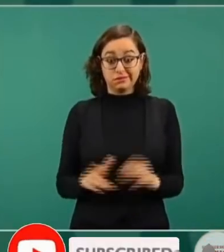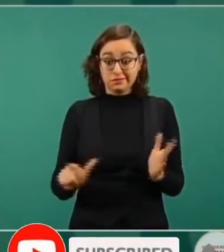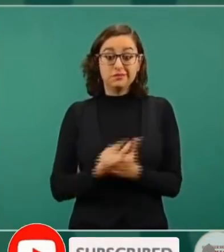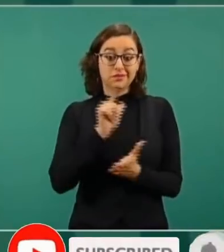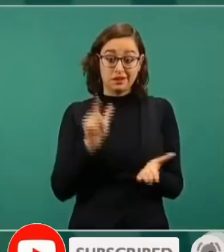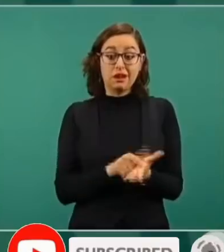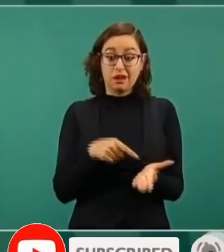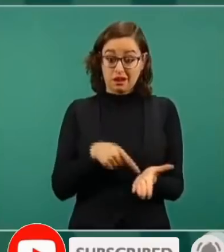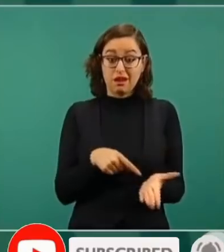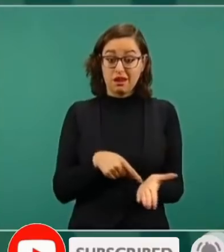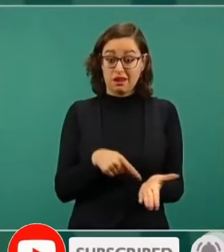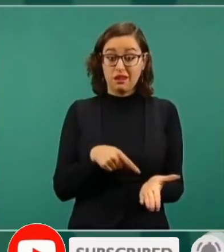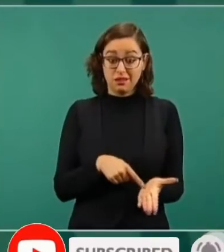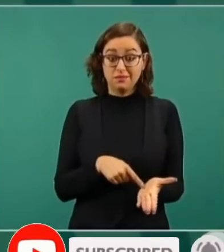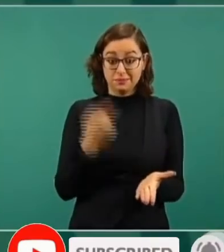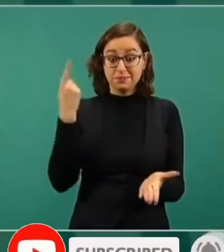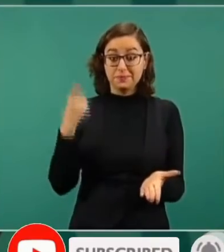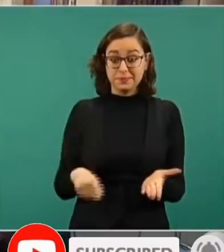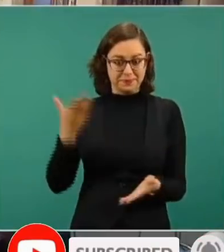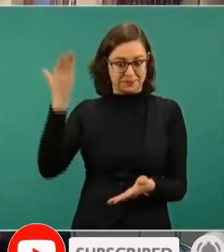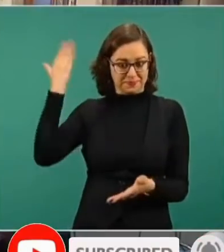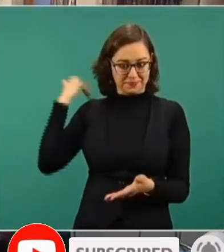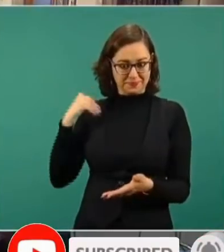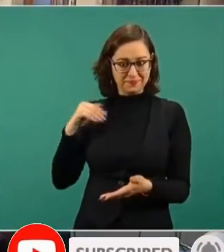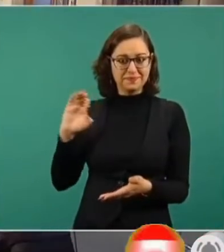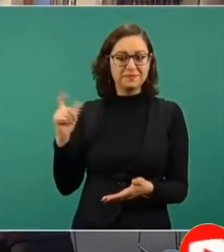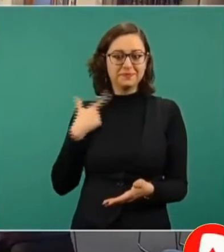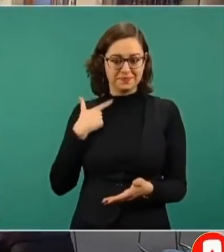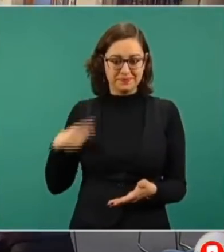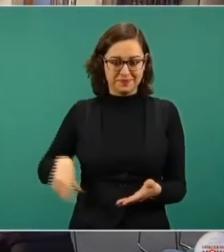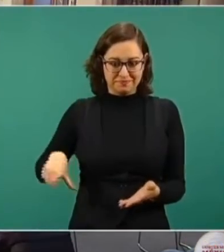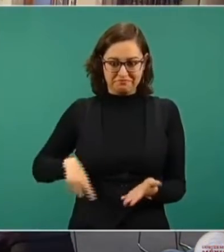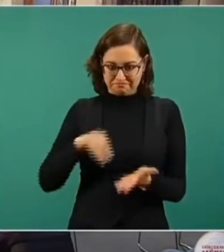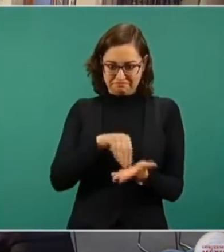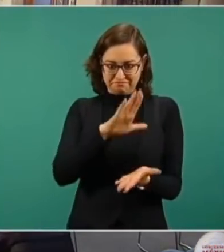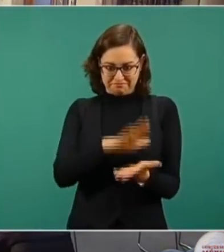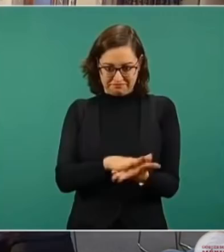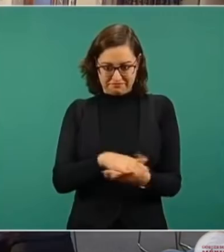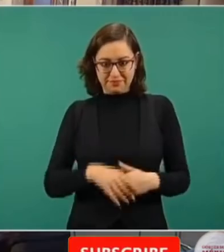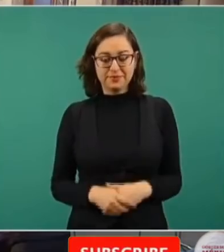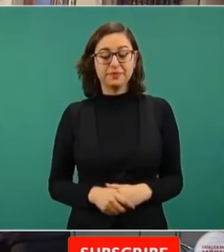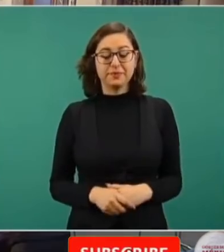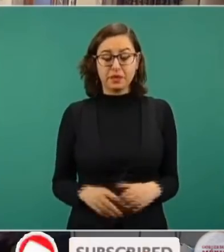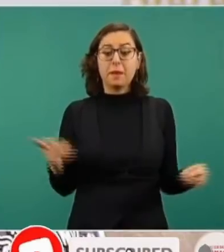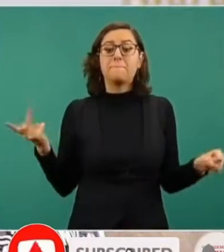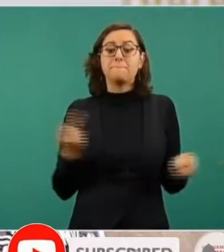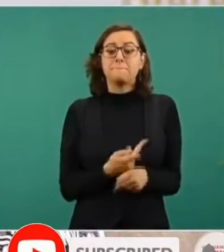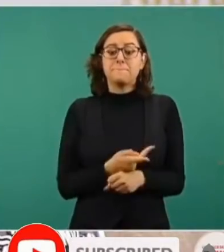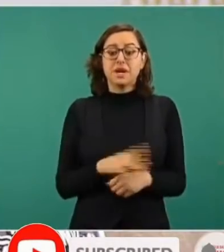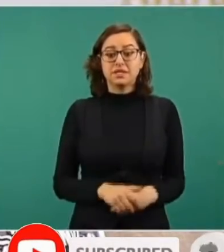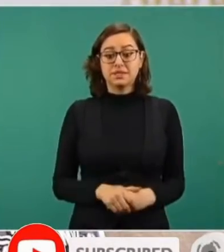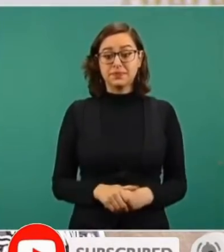la reforma energética. La reforma energética convirtió a la CFE